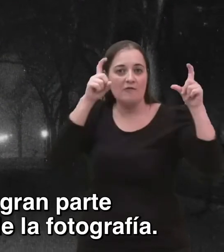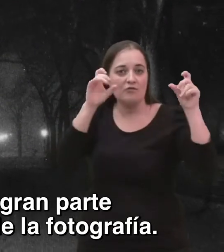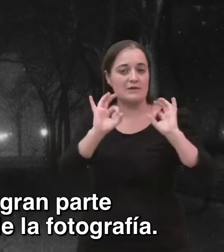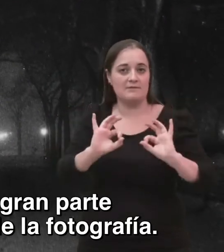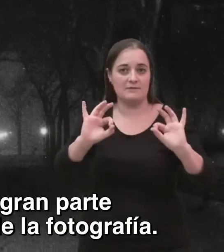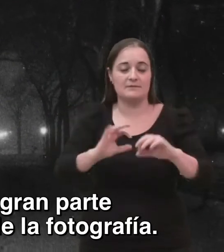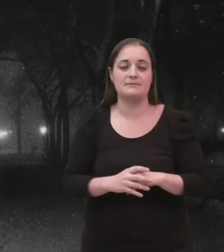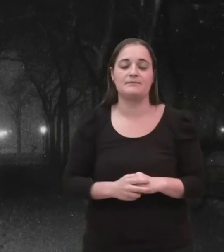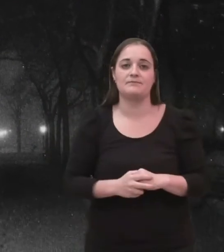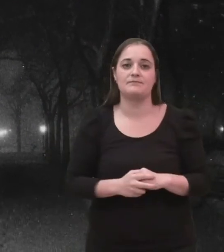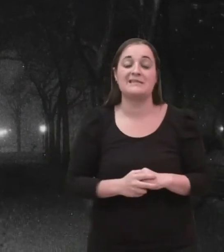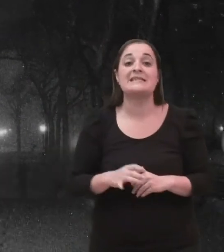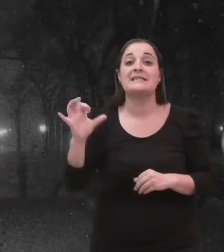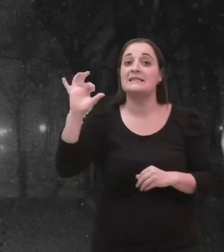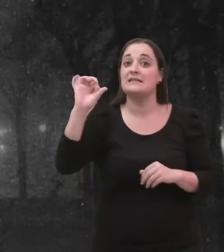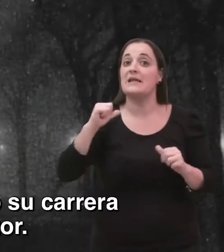de la fotografía.